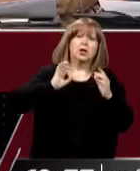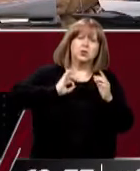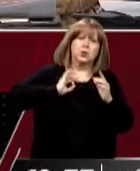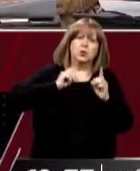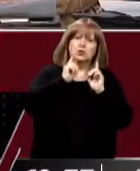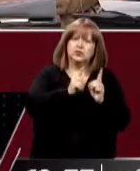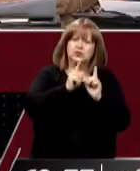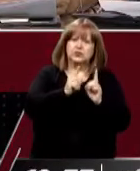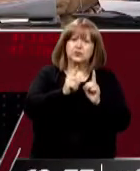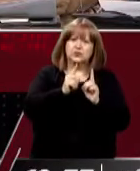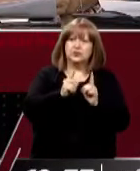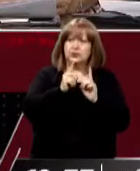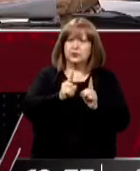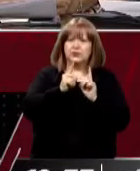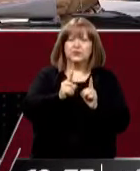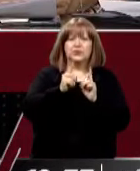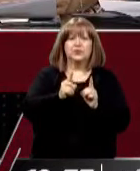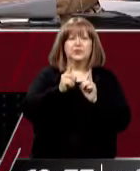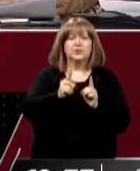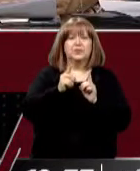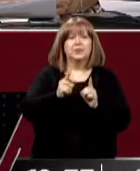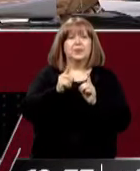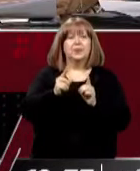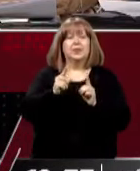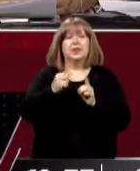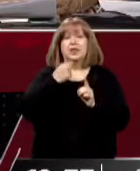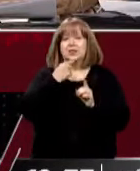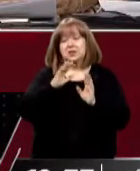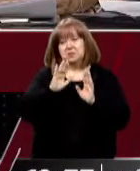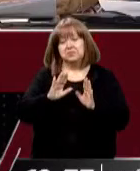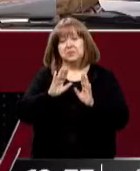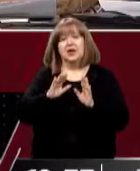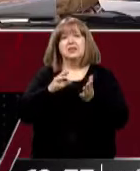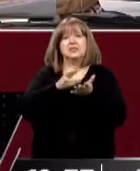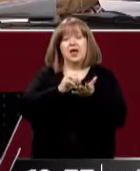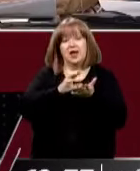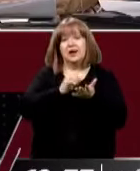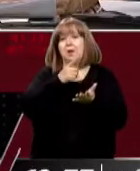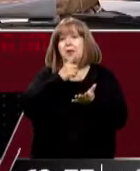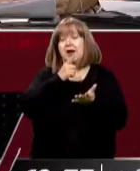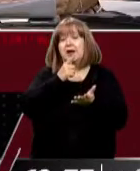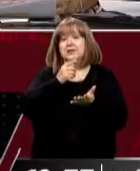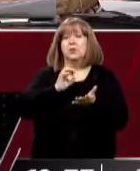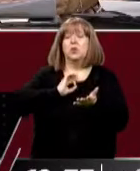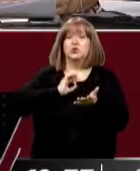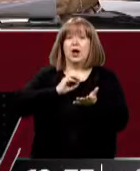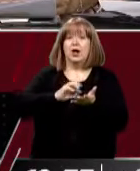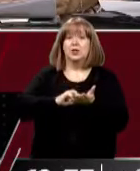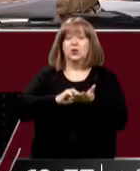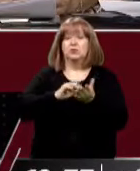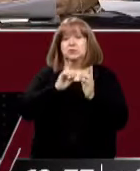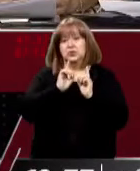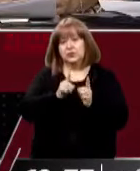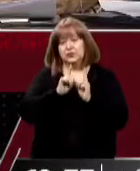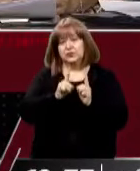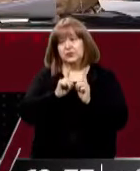grado establece garantías para la posesión y propiedad comunitaria de las tierras, que debería ser el próximo paso